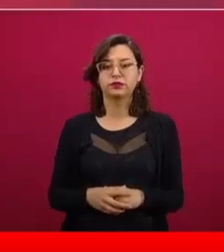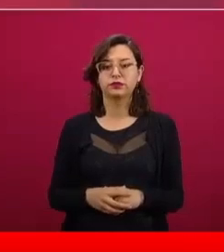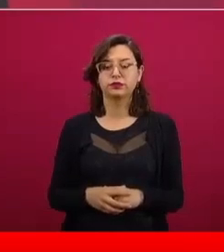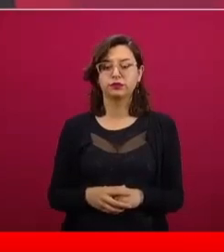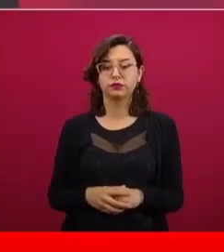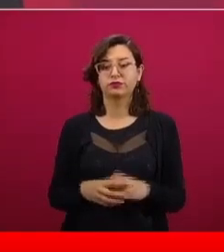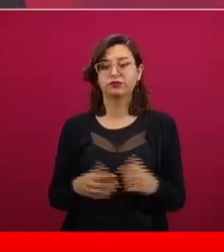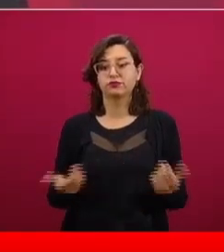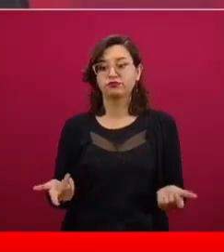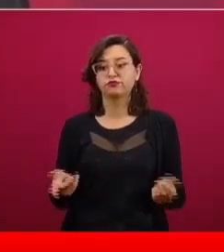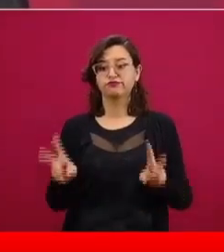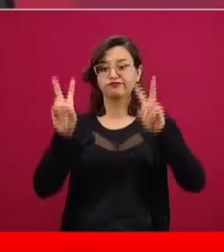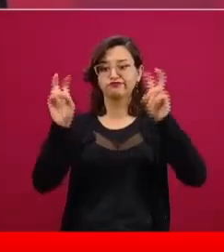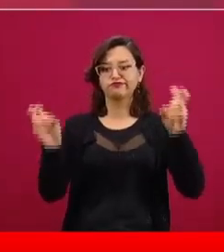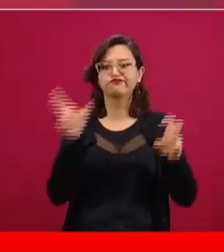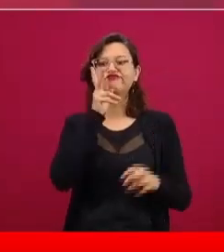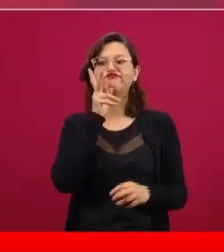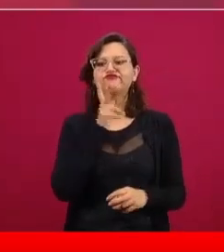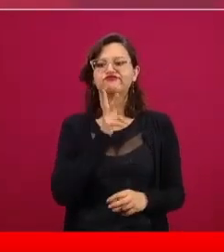caída en el precio del petróleo,